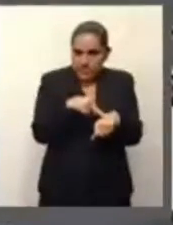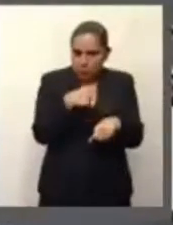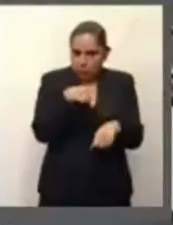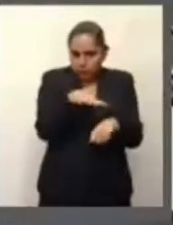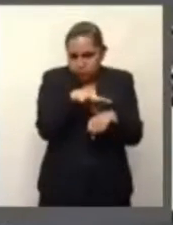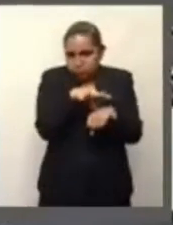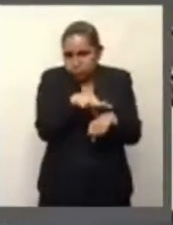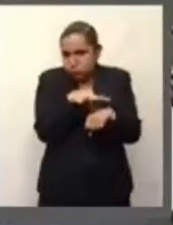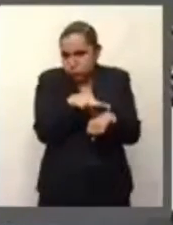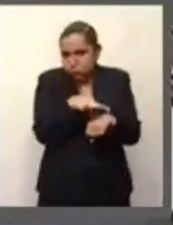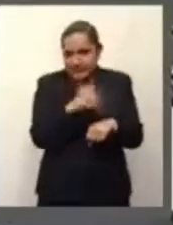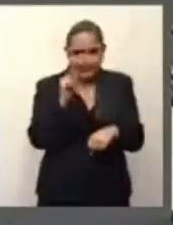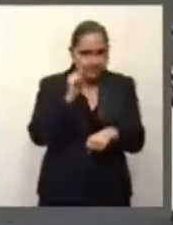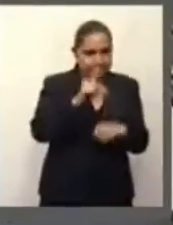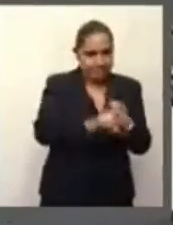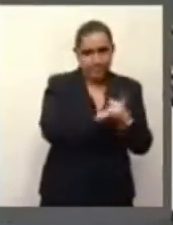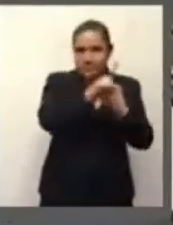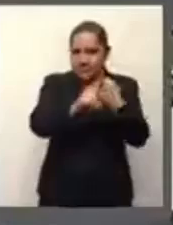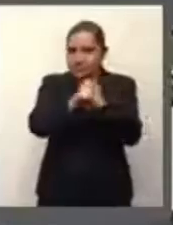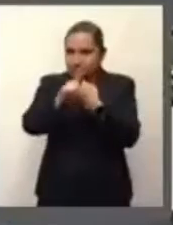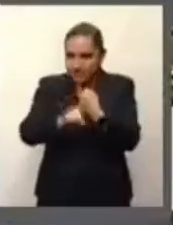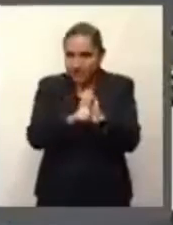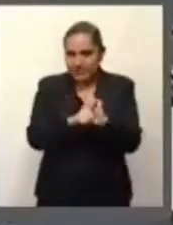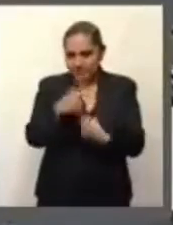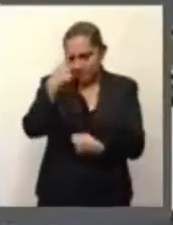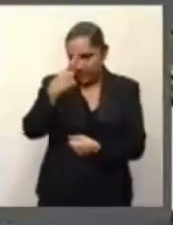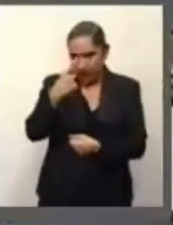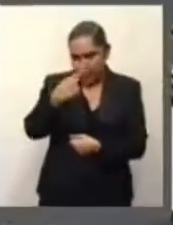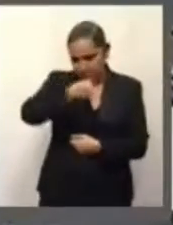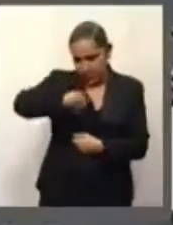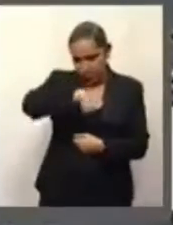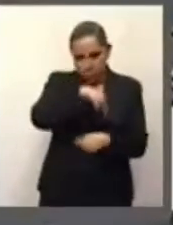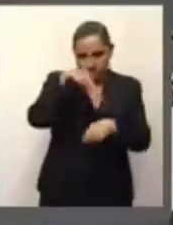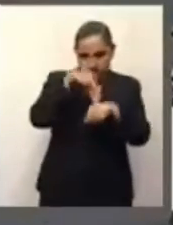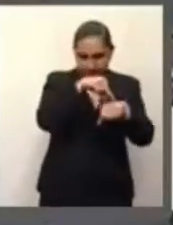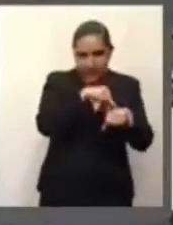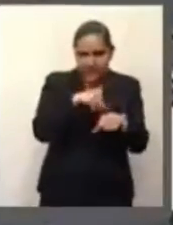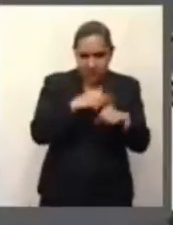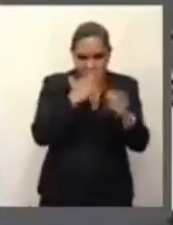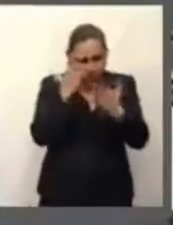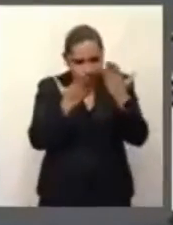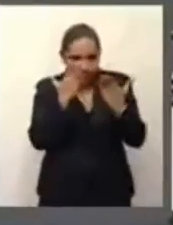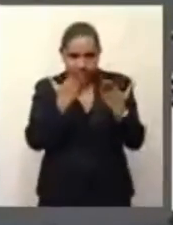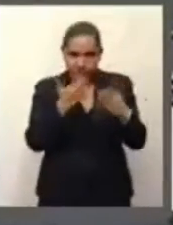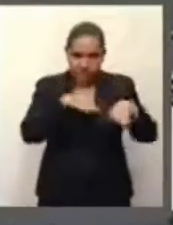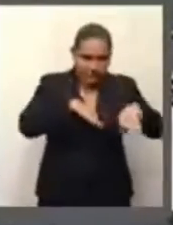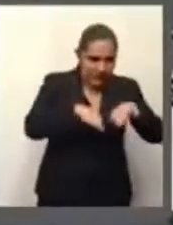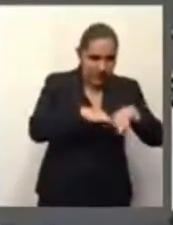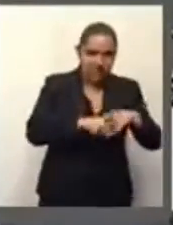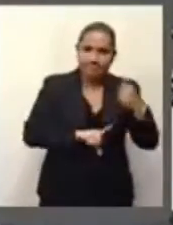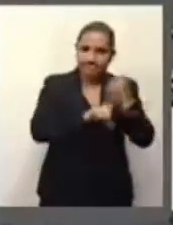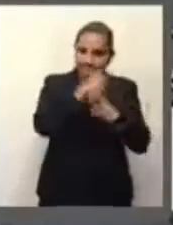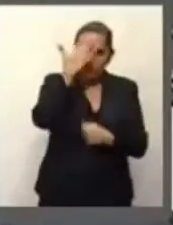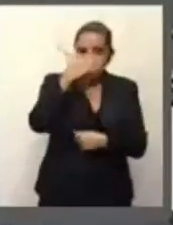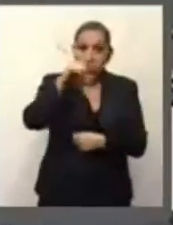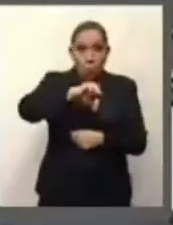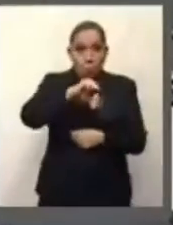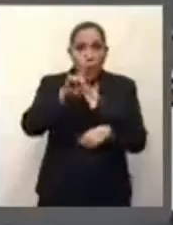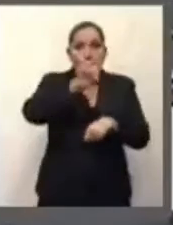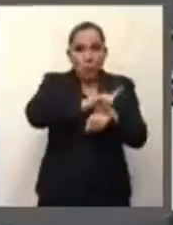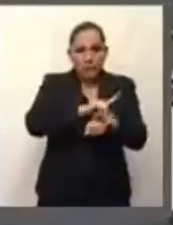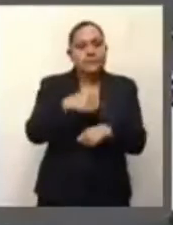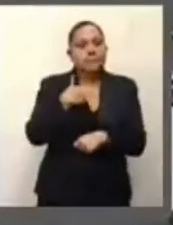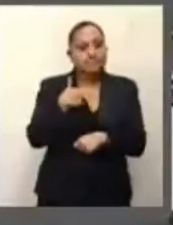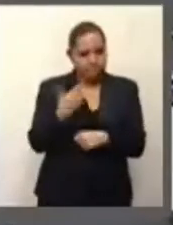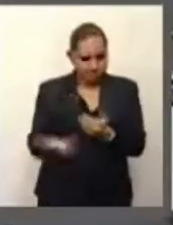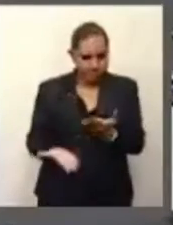la problemática que aqueja a nuestra profesión, es precisamente que un día como hoy inscribí un punto